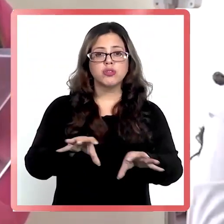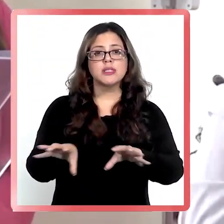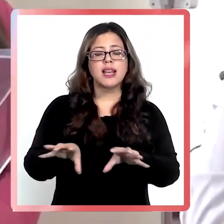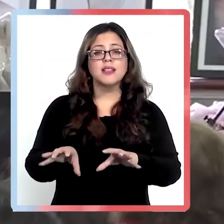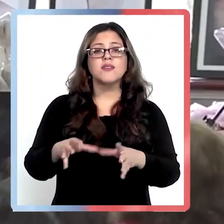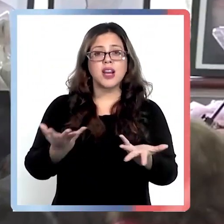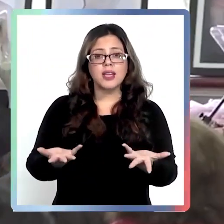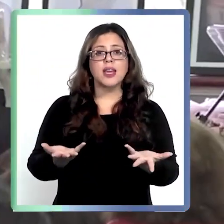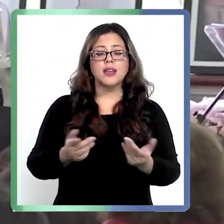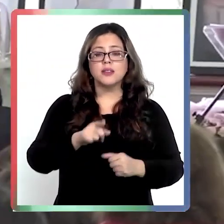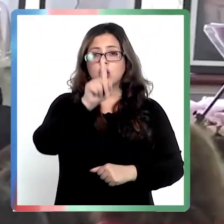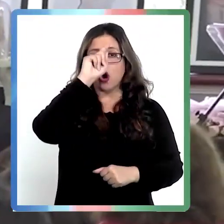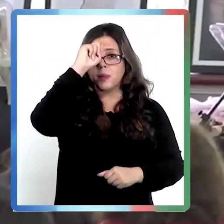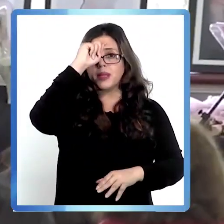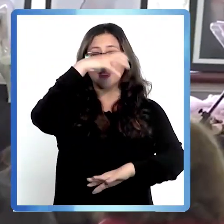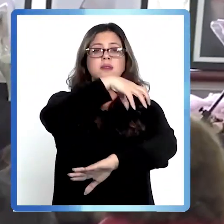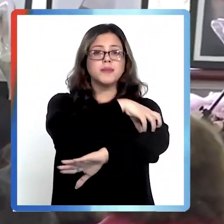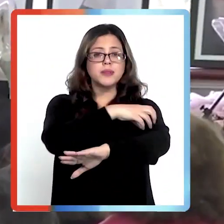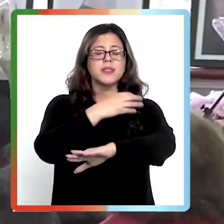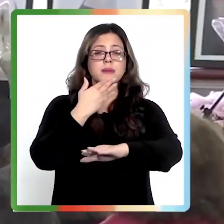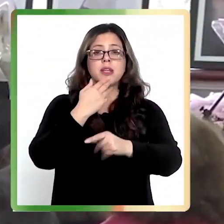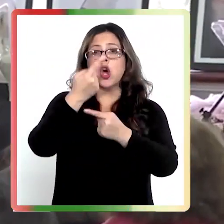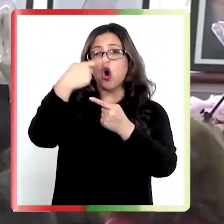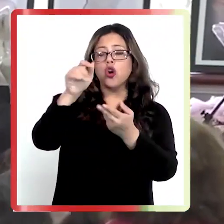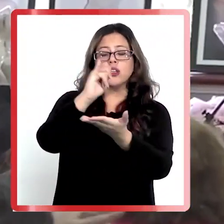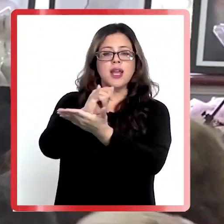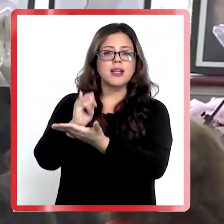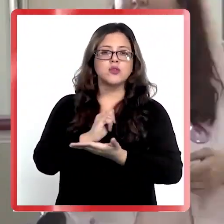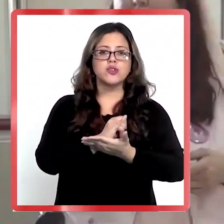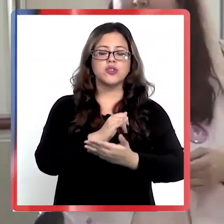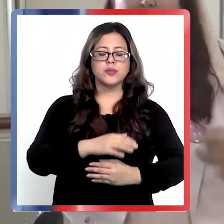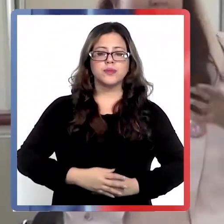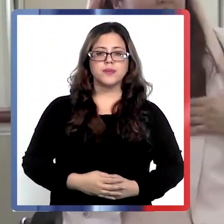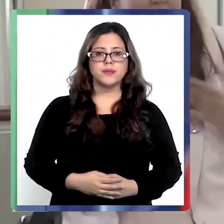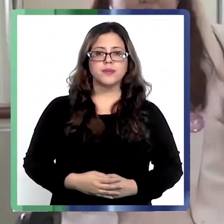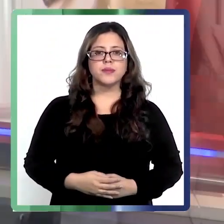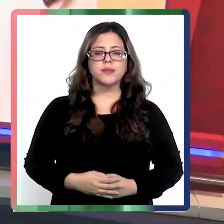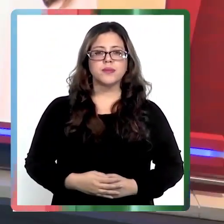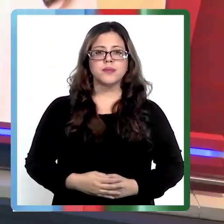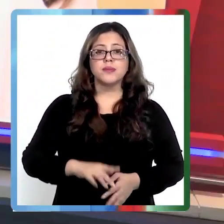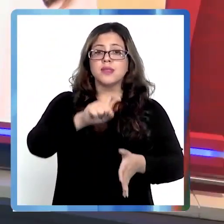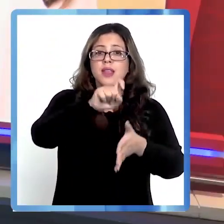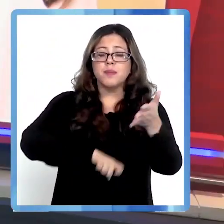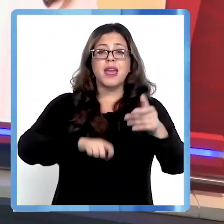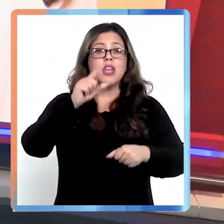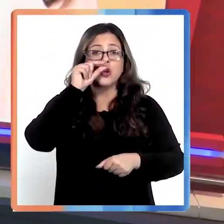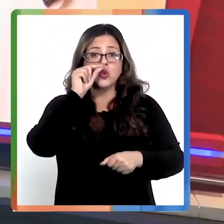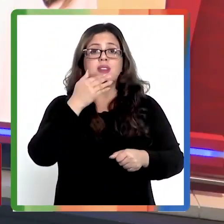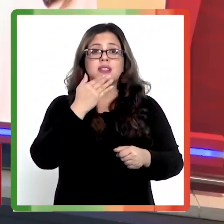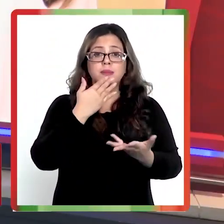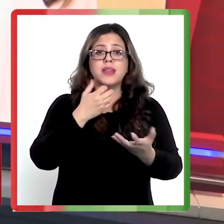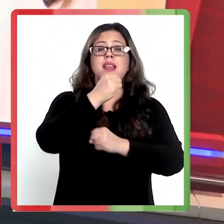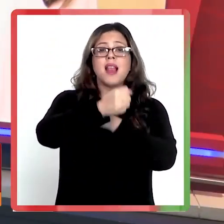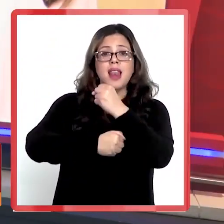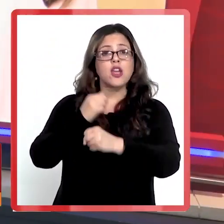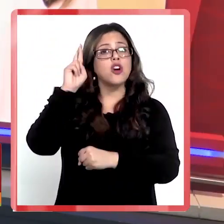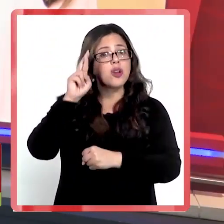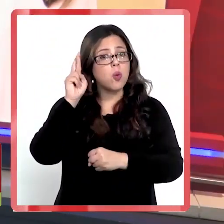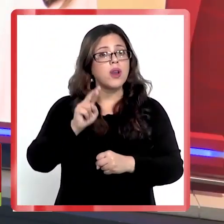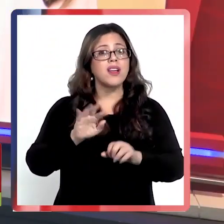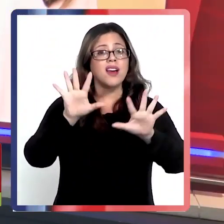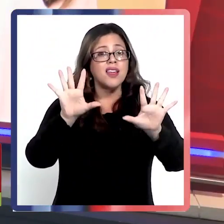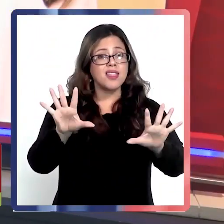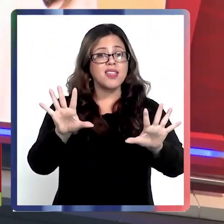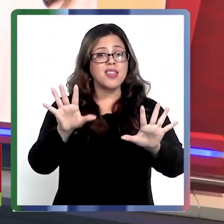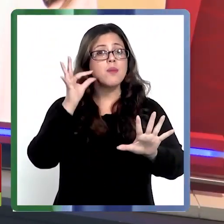las actividades que ha realizado el Hospital Regional y otras entidades. En este mes de octubre y durante todo el año, recuerde